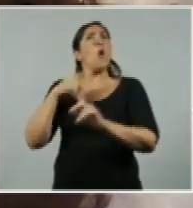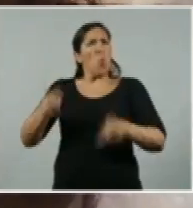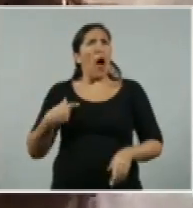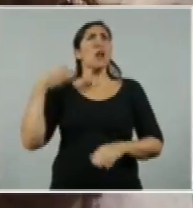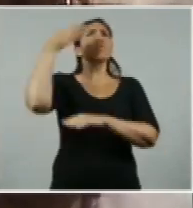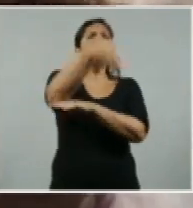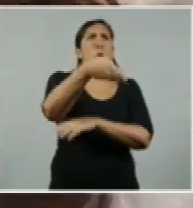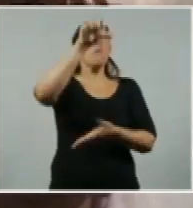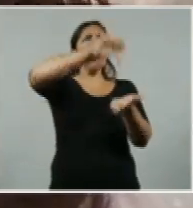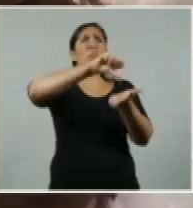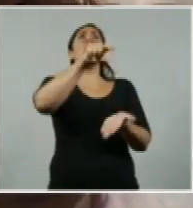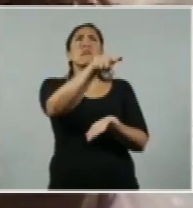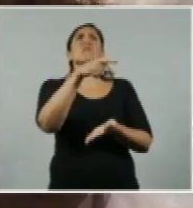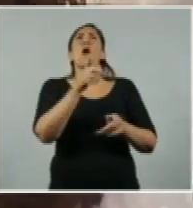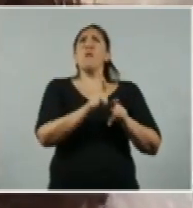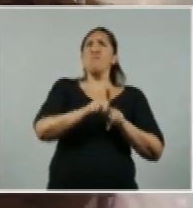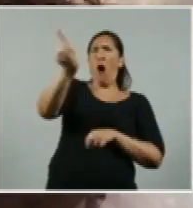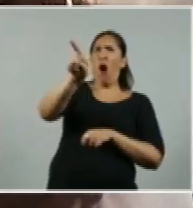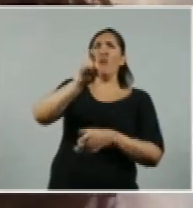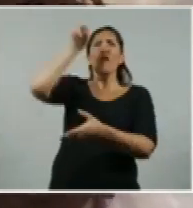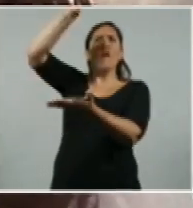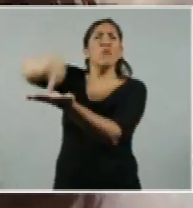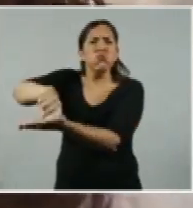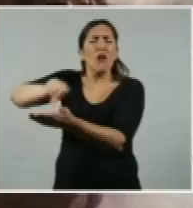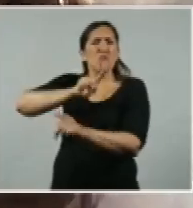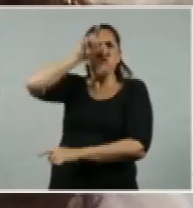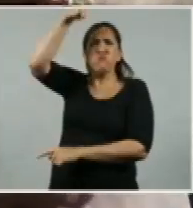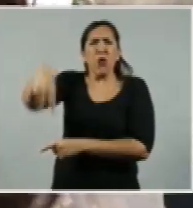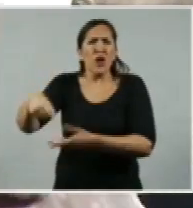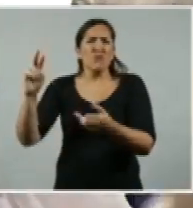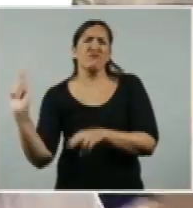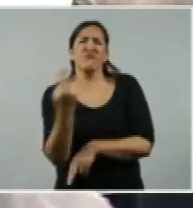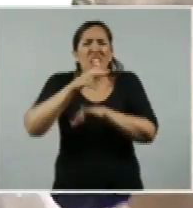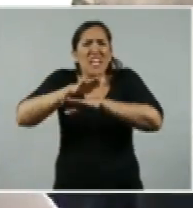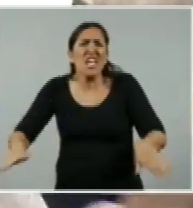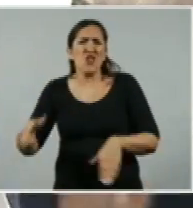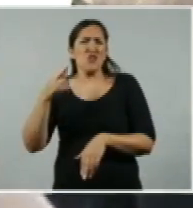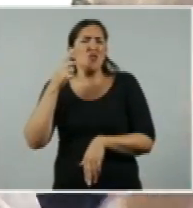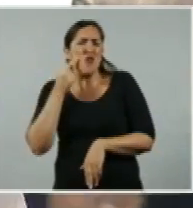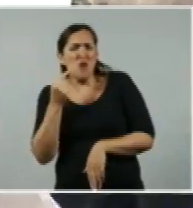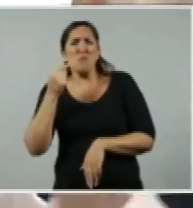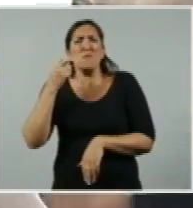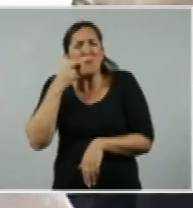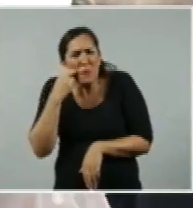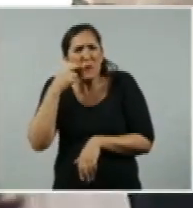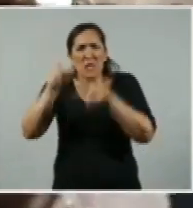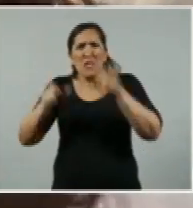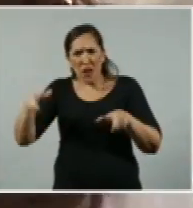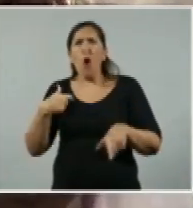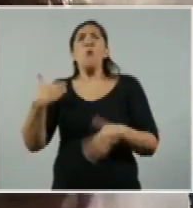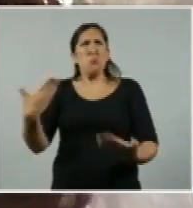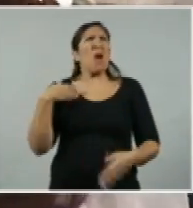misiles contra poblaciones civiles, donde mueren niños, ancianos y mujeres. Puedo ir a cualquiera de esos